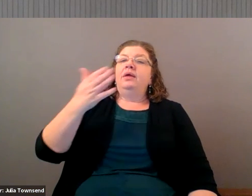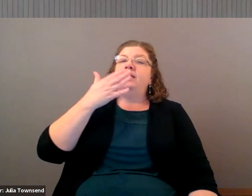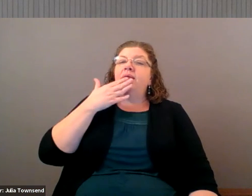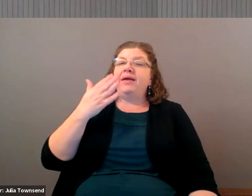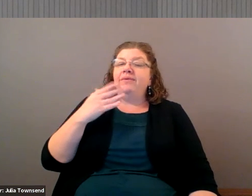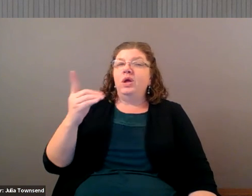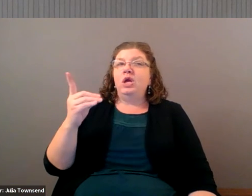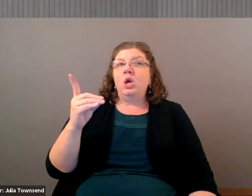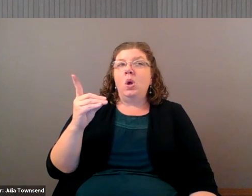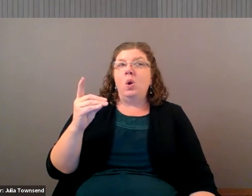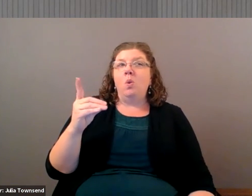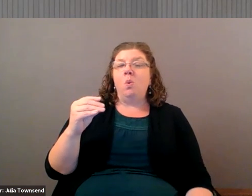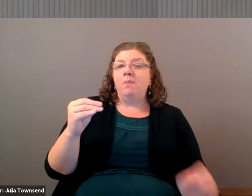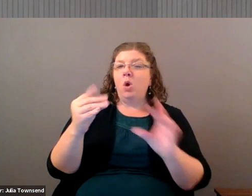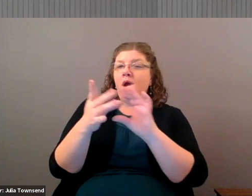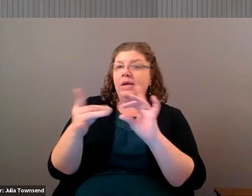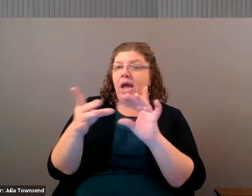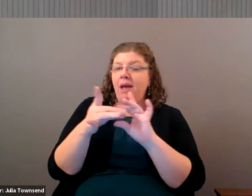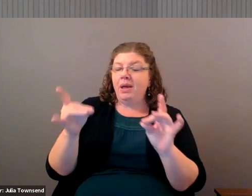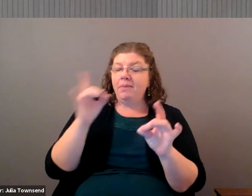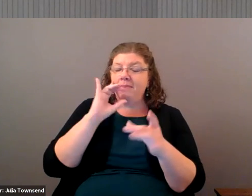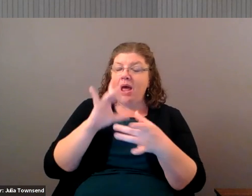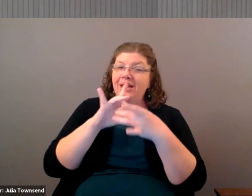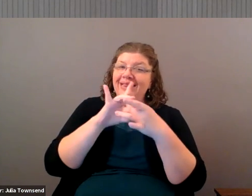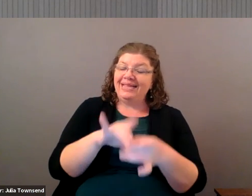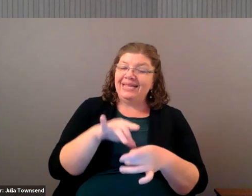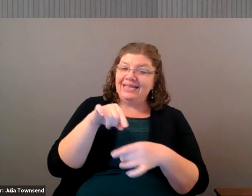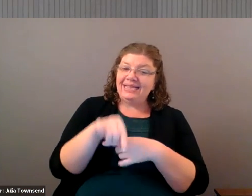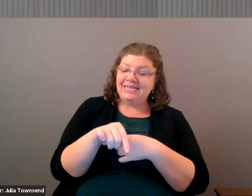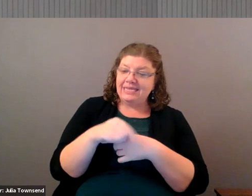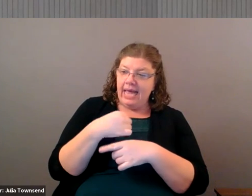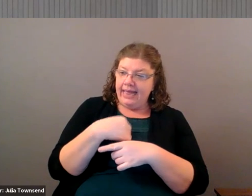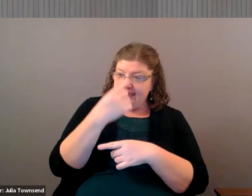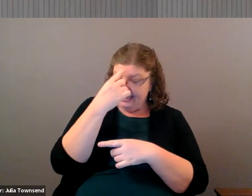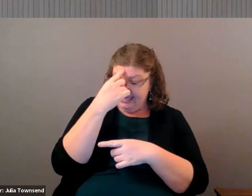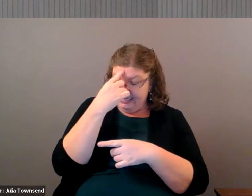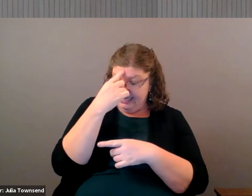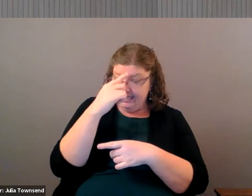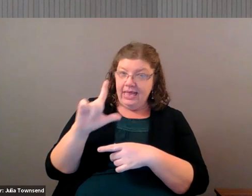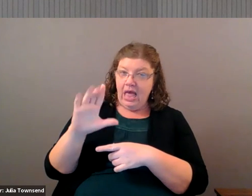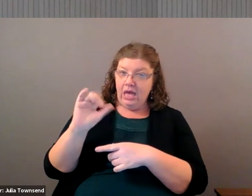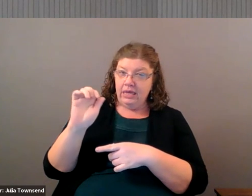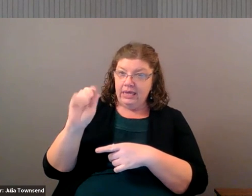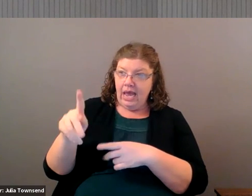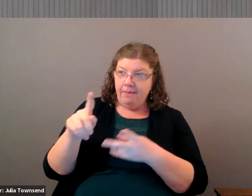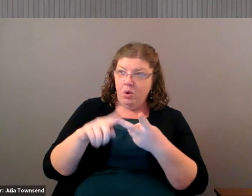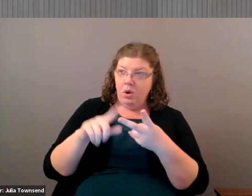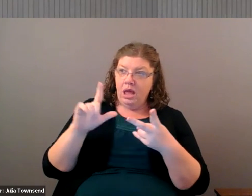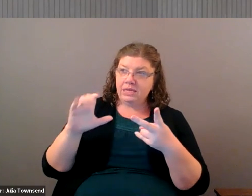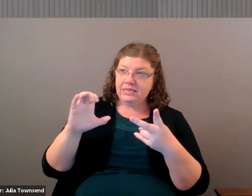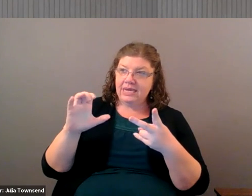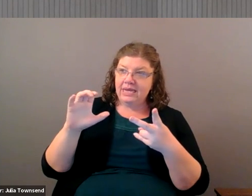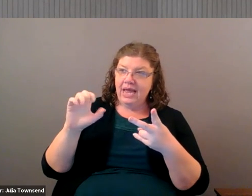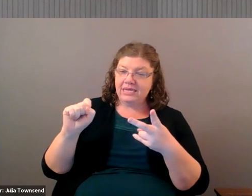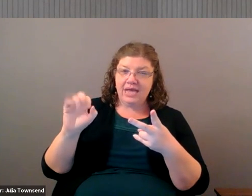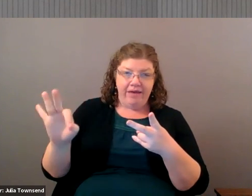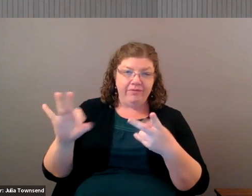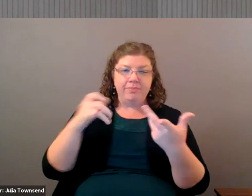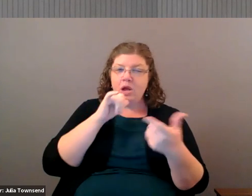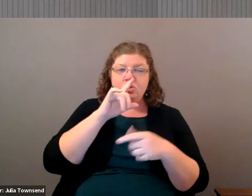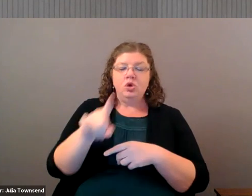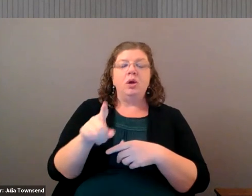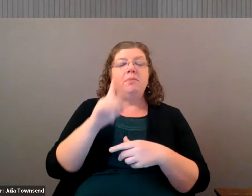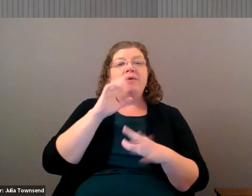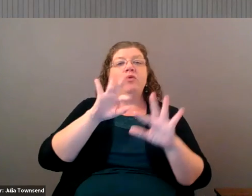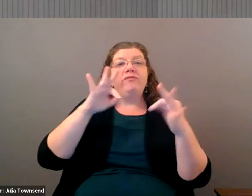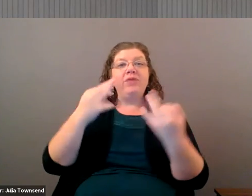con respecto a enlazar esto con el LCAP y tal vez es el LCFF, no estoy segura, pero con